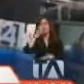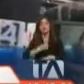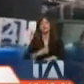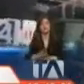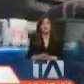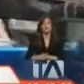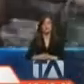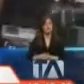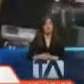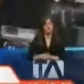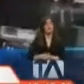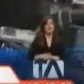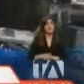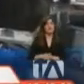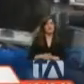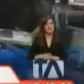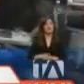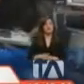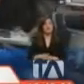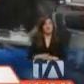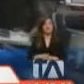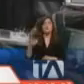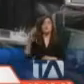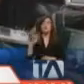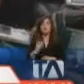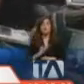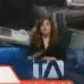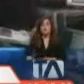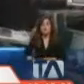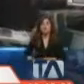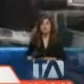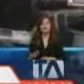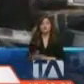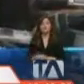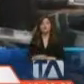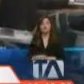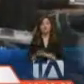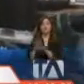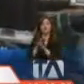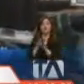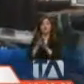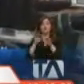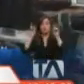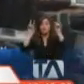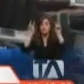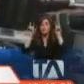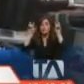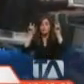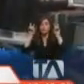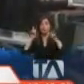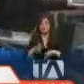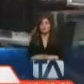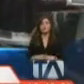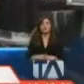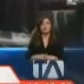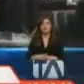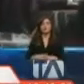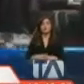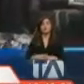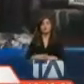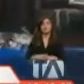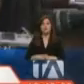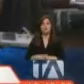decisiones. La presencia del vicepresidente en estas funciones, entre comillas, va a tener una